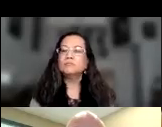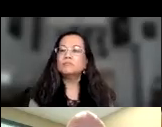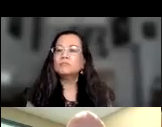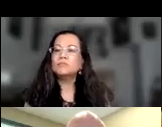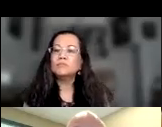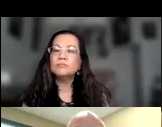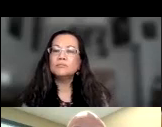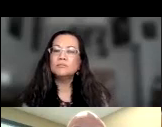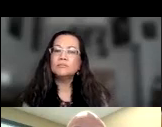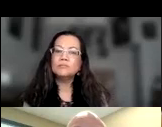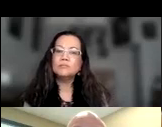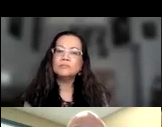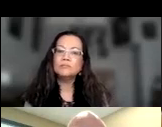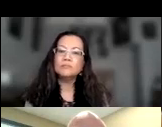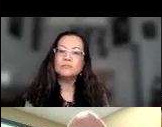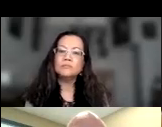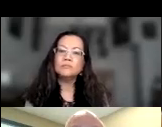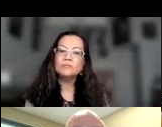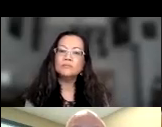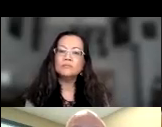el uso por,